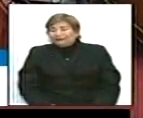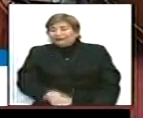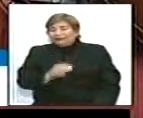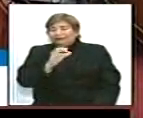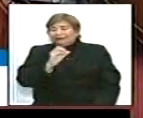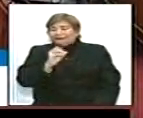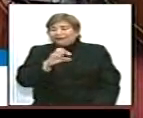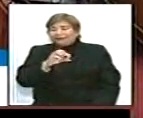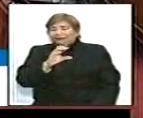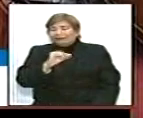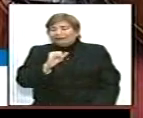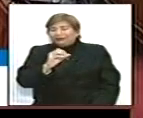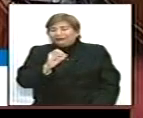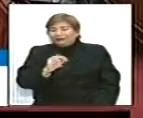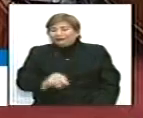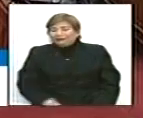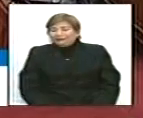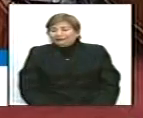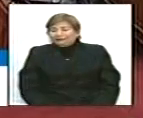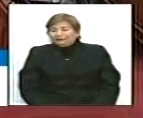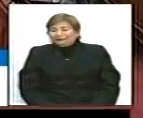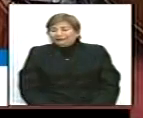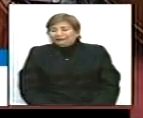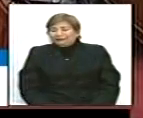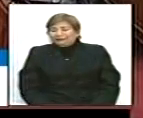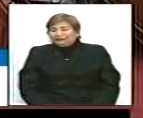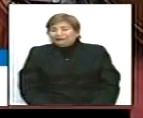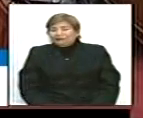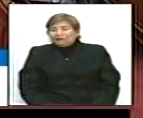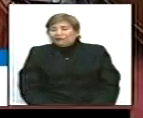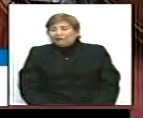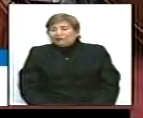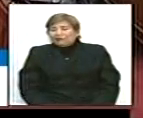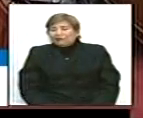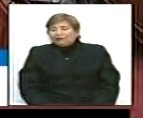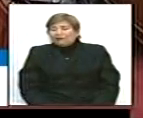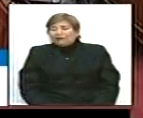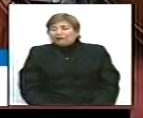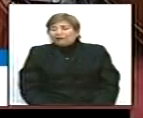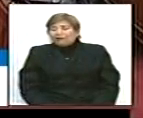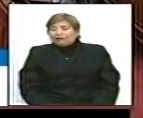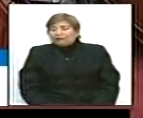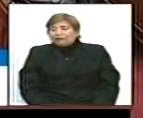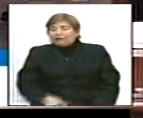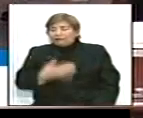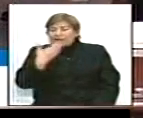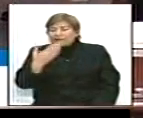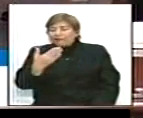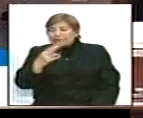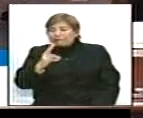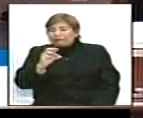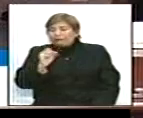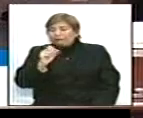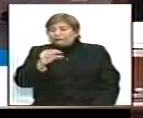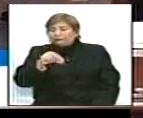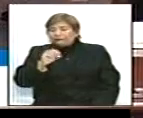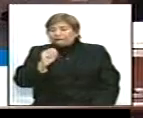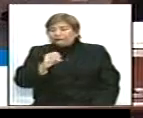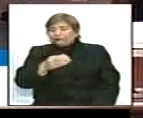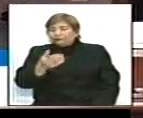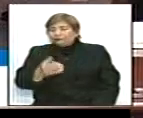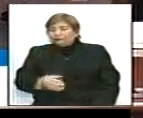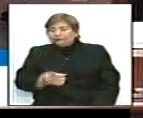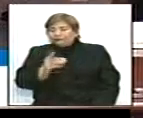Colega, no. Gracias, congresista Velázquez. Tiene la palabra el